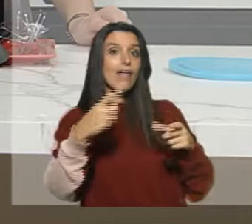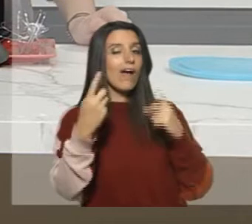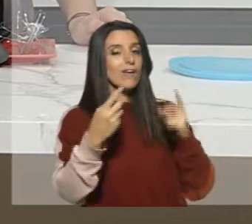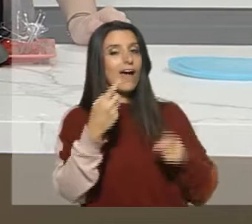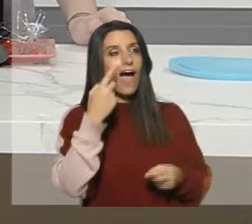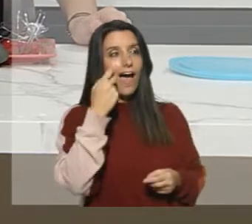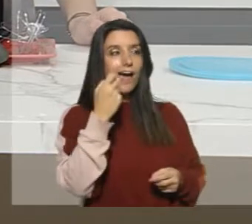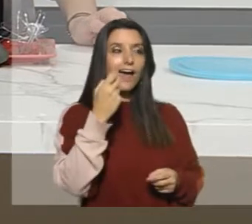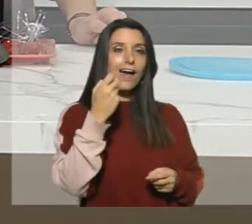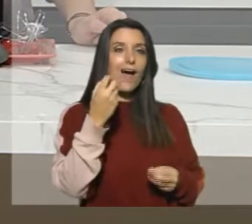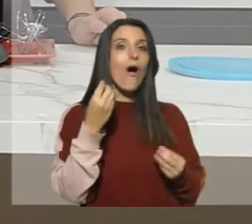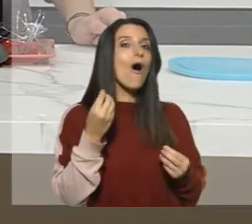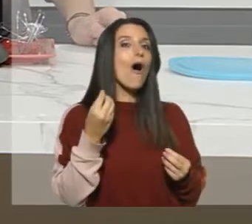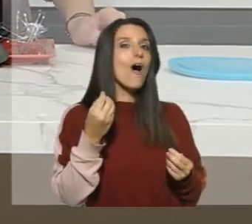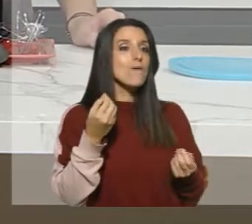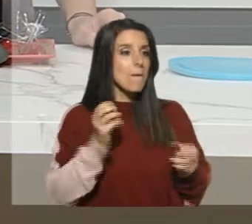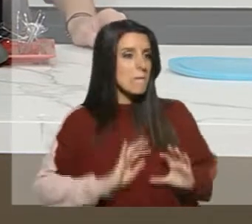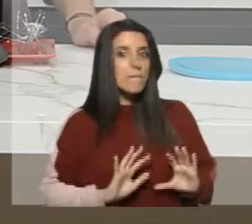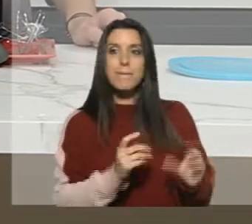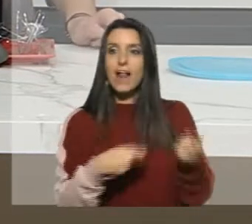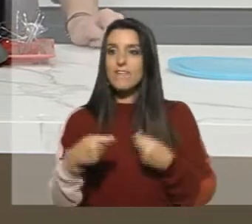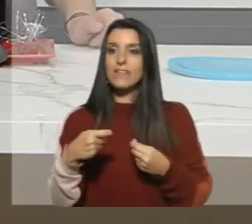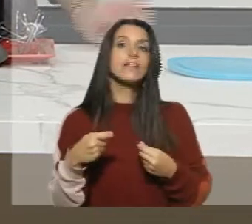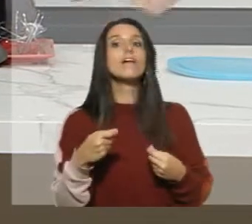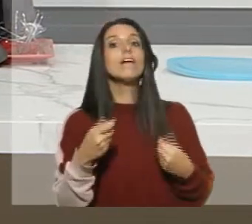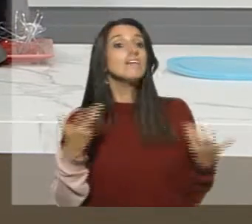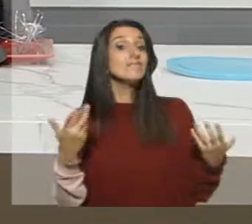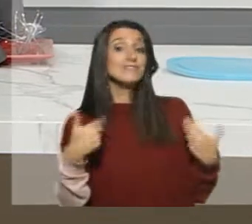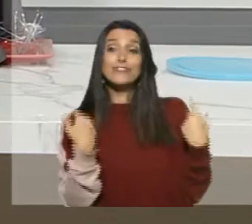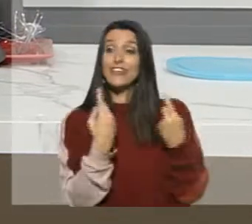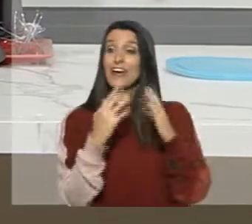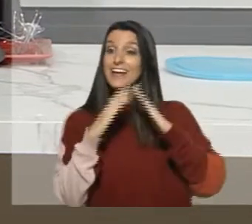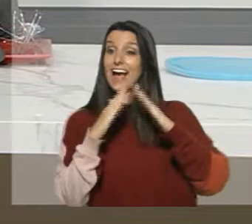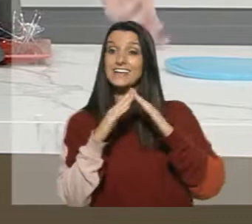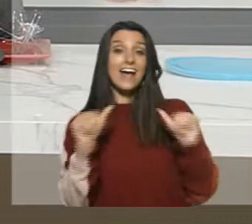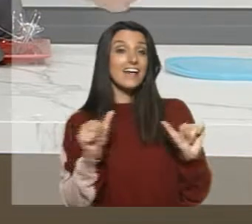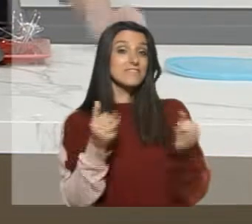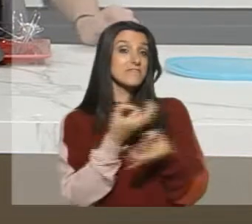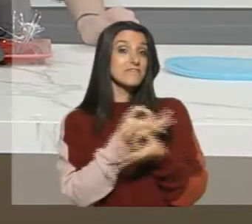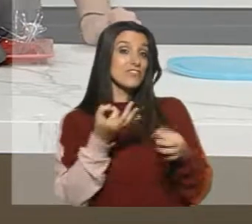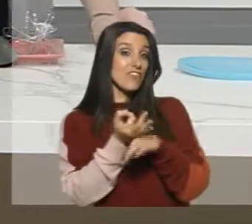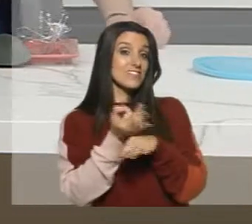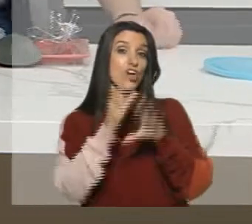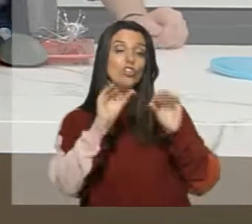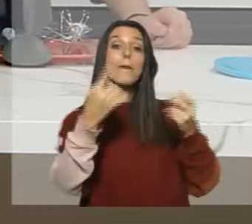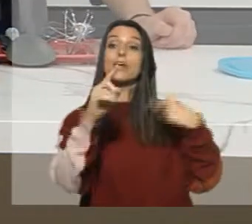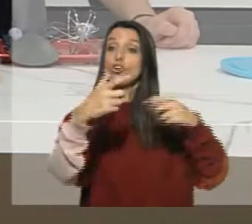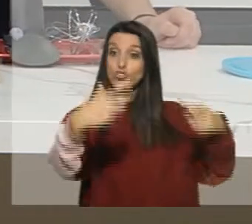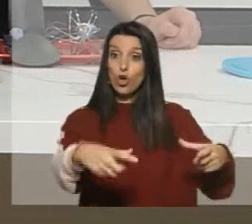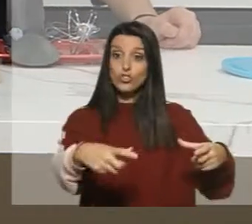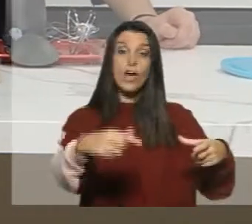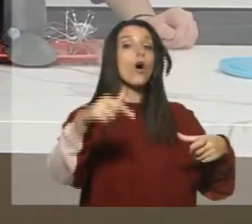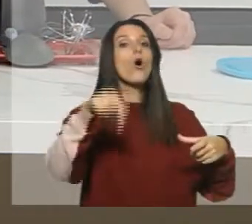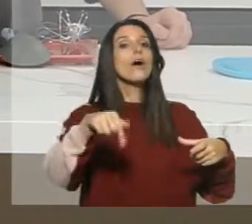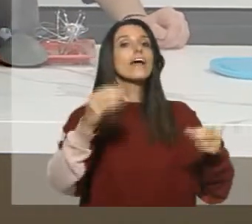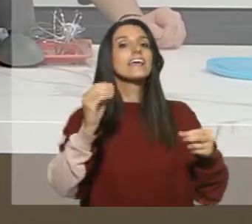gente le gusta, entonces las preparan también y están a la venta. En casa. Y nosotros en casa con todos los piques que te damos acá. Pero esta torta hoy es en honor a nuestra